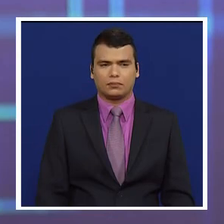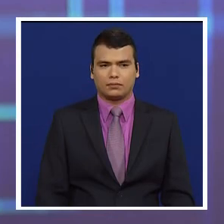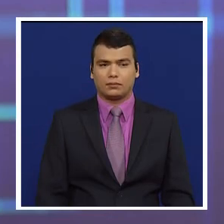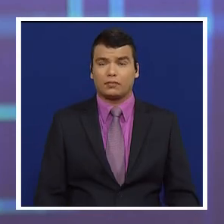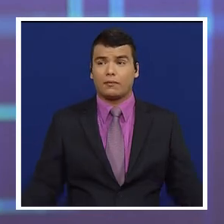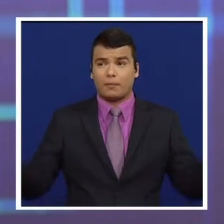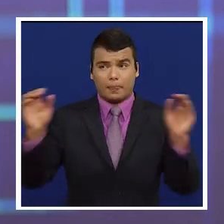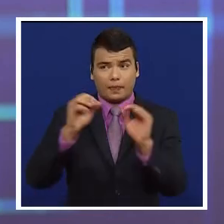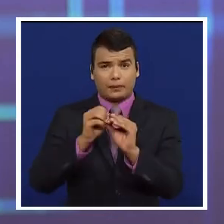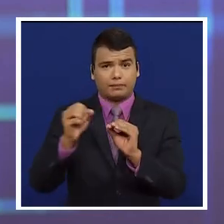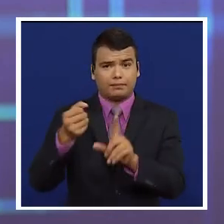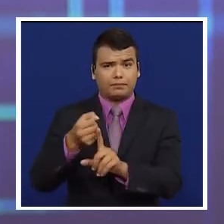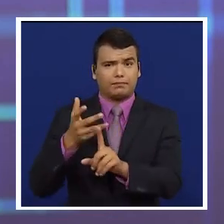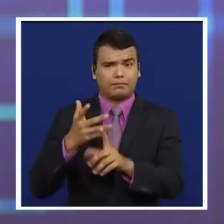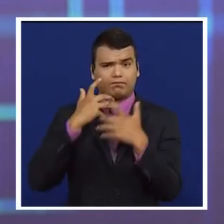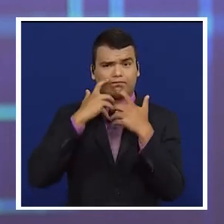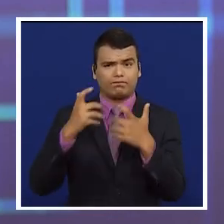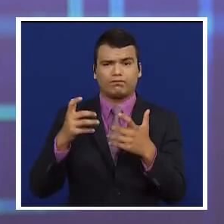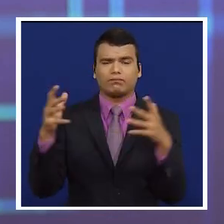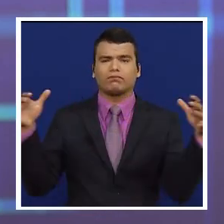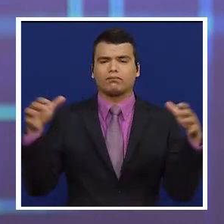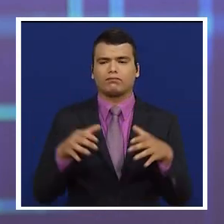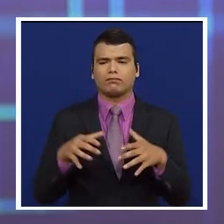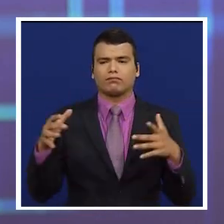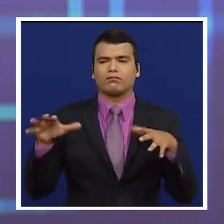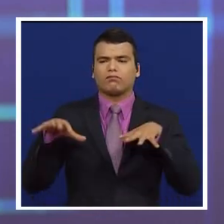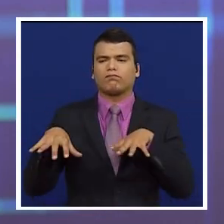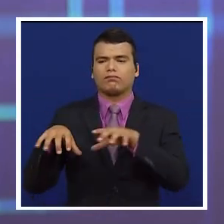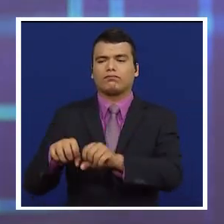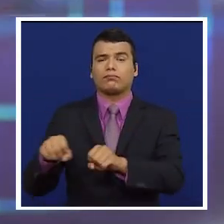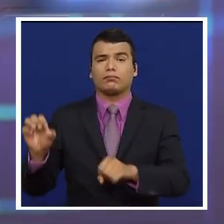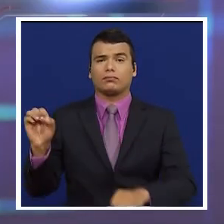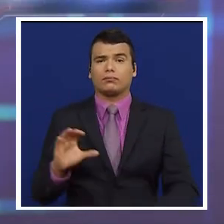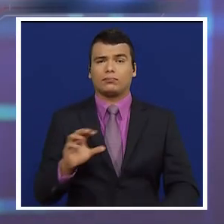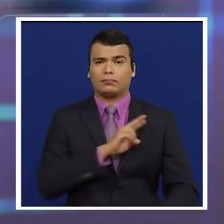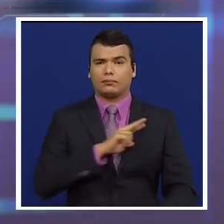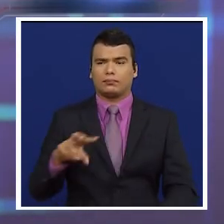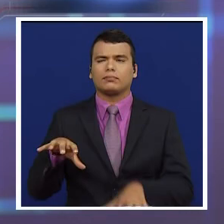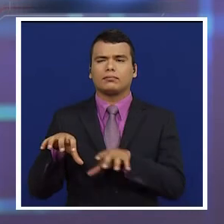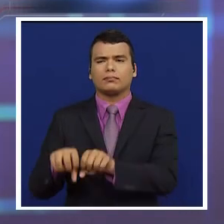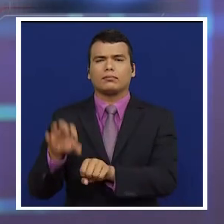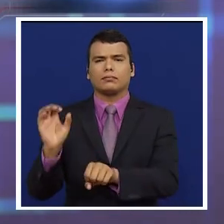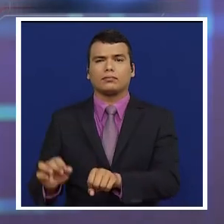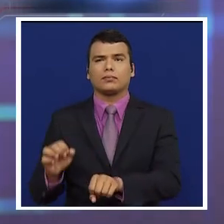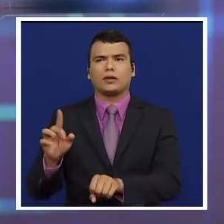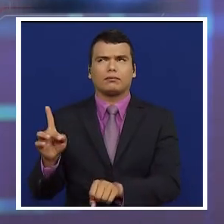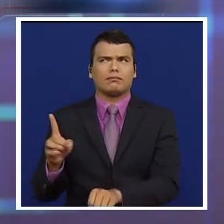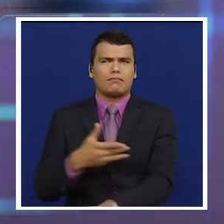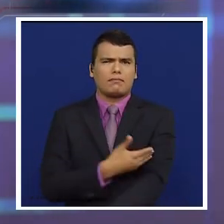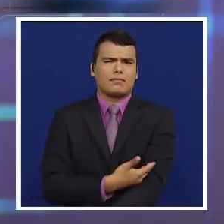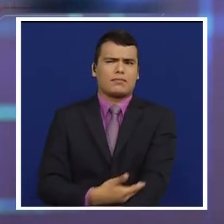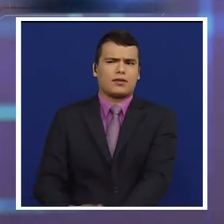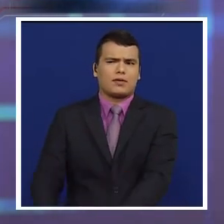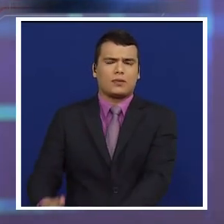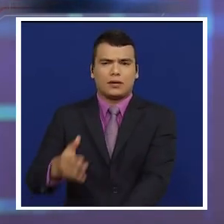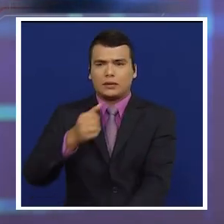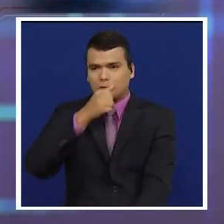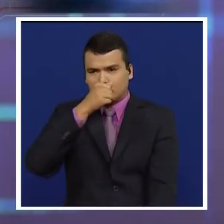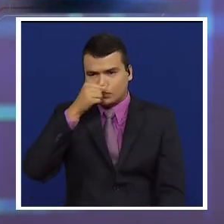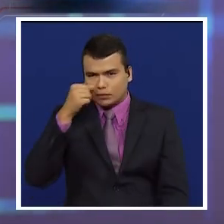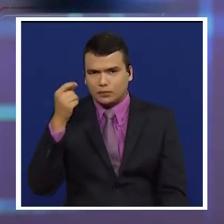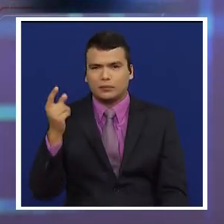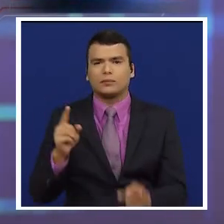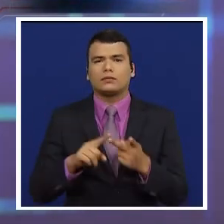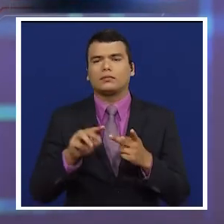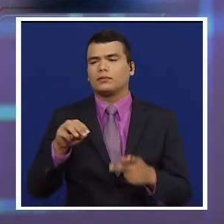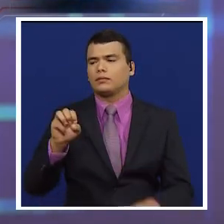Y un duro golpe propinaron las autoridades al narcotráfico en el occidente del Valle, con la incautación de un millonario cargamento de heroína y morfina